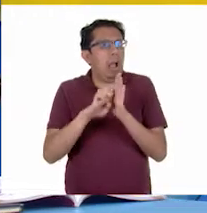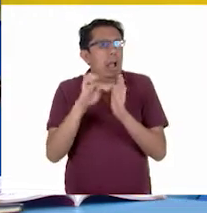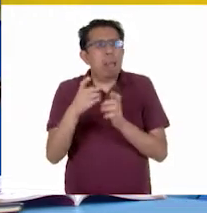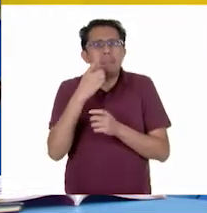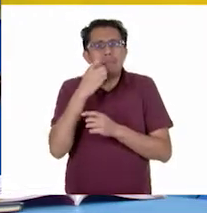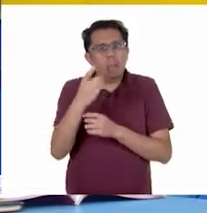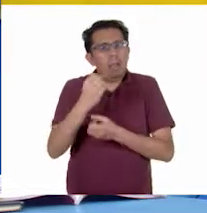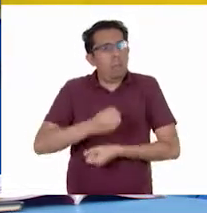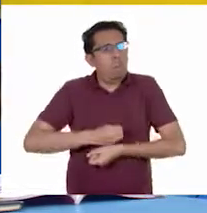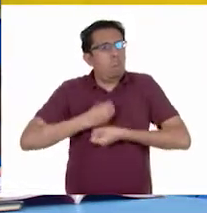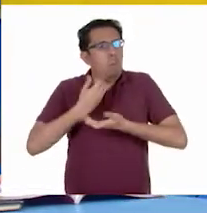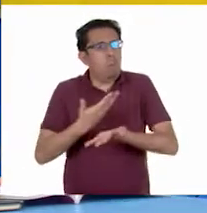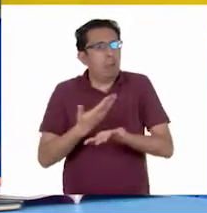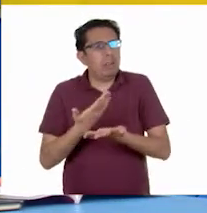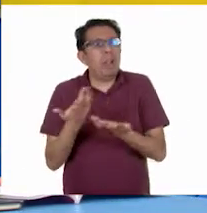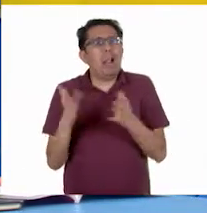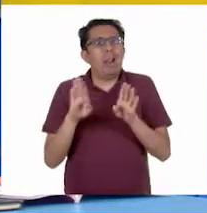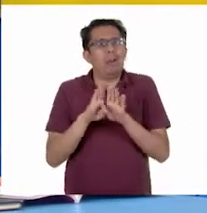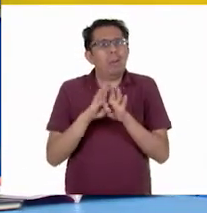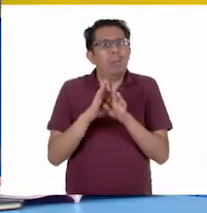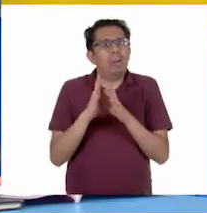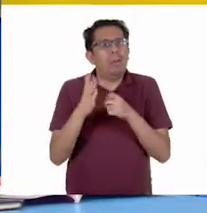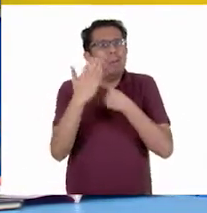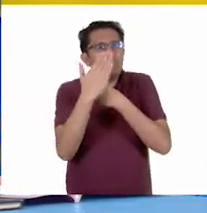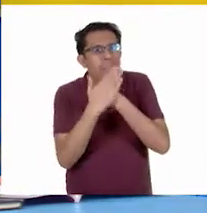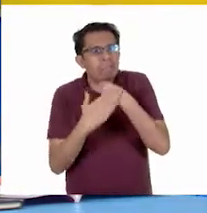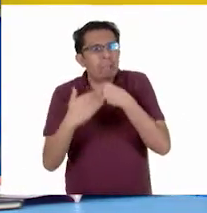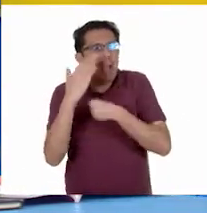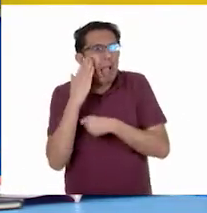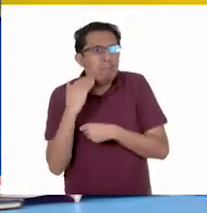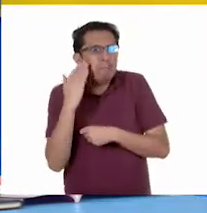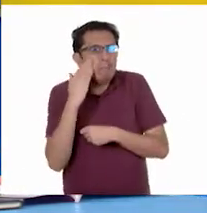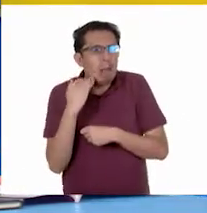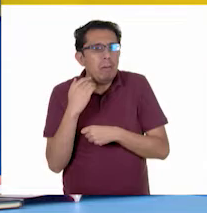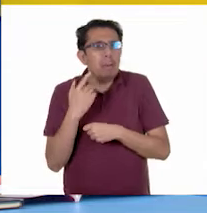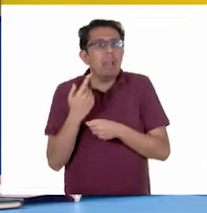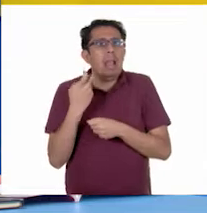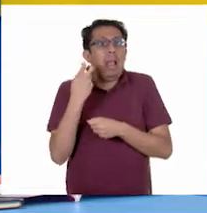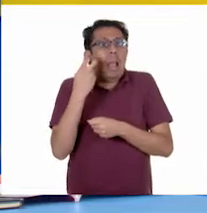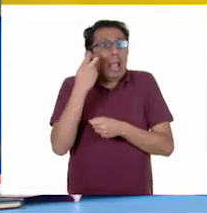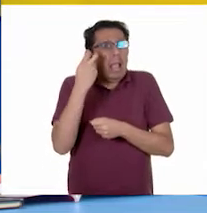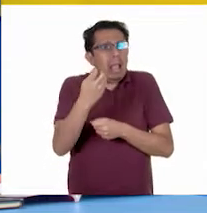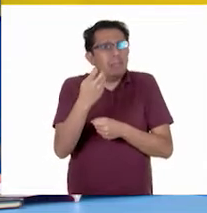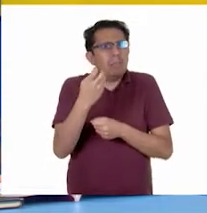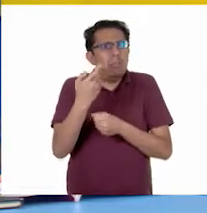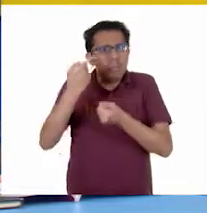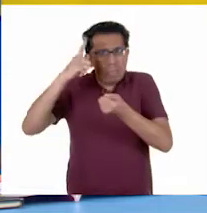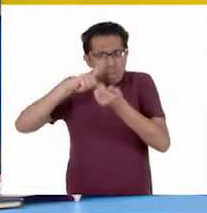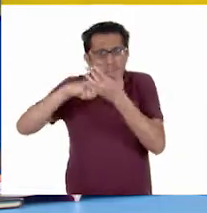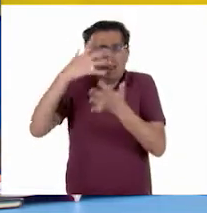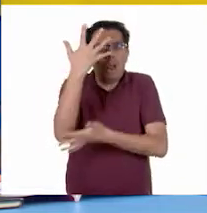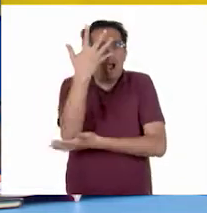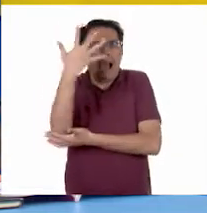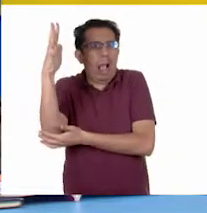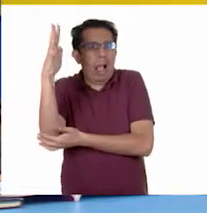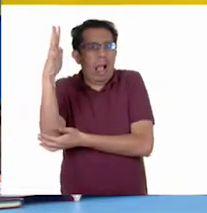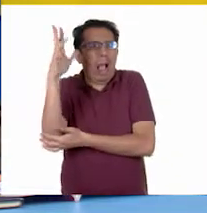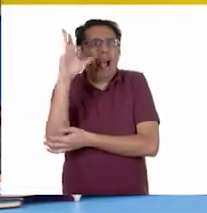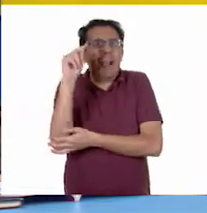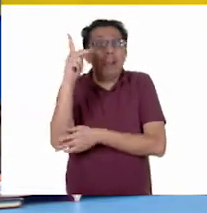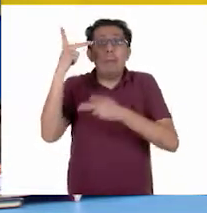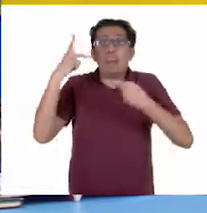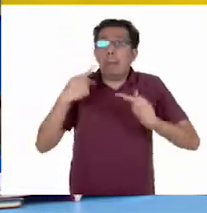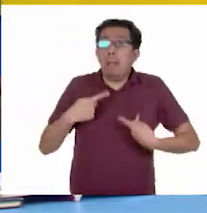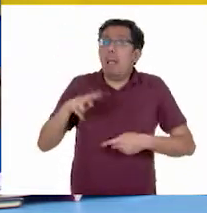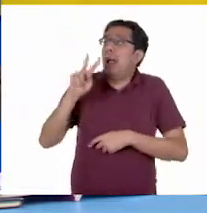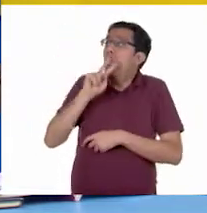menciona el poeta no se encuentra en el árbol, sino en el sentimiento que despierta en él cuando mira la forma en que filtra